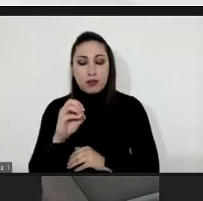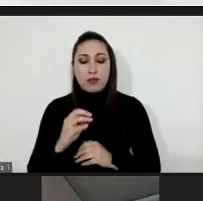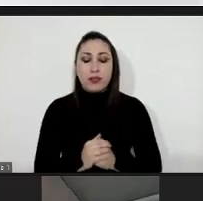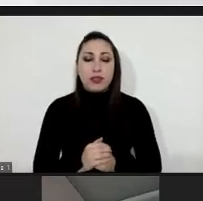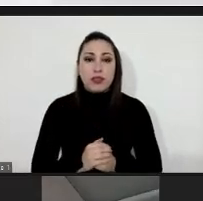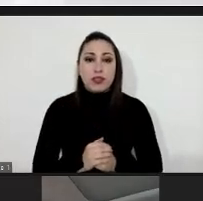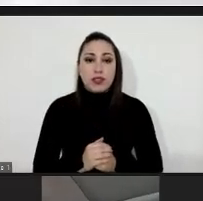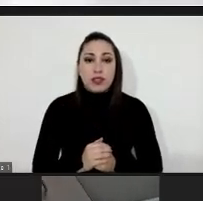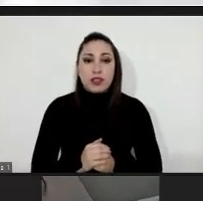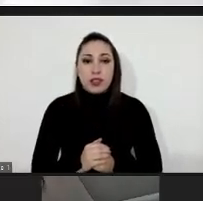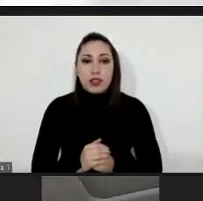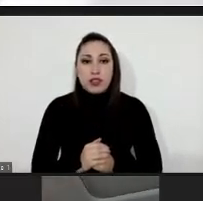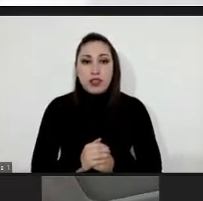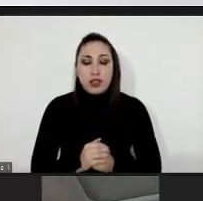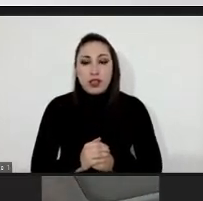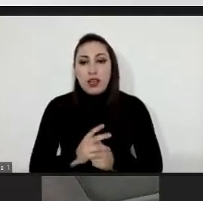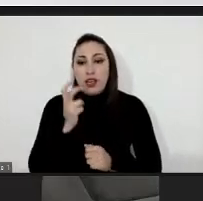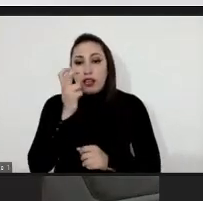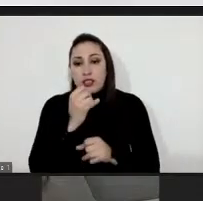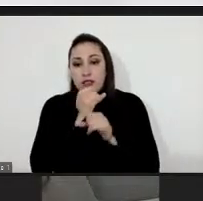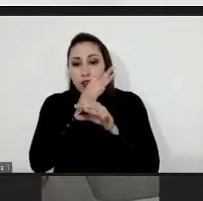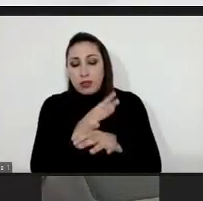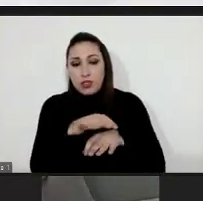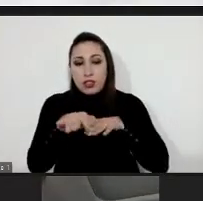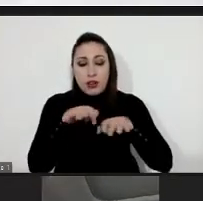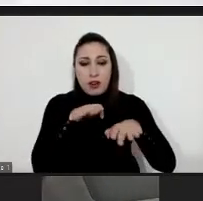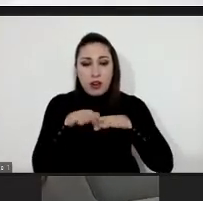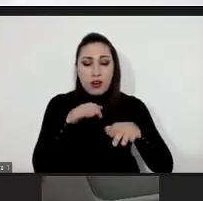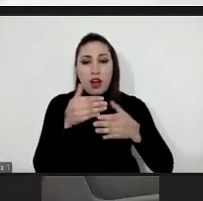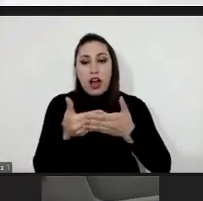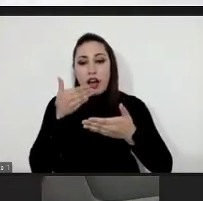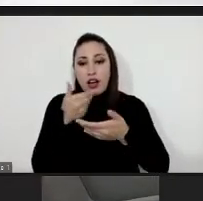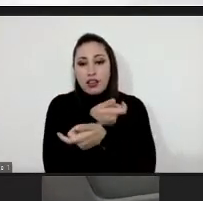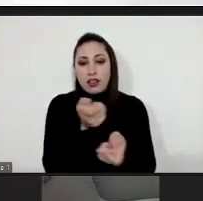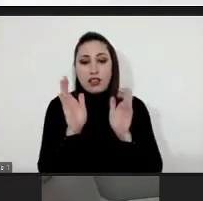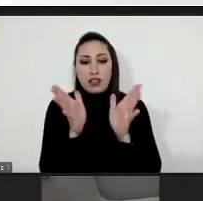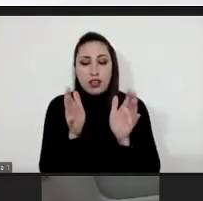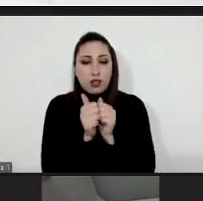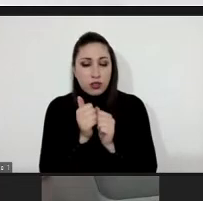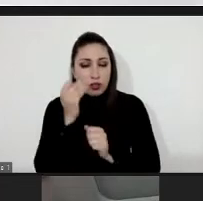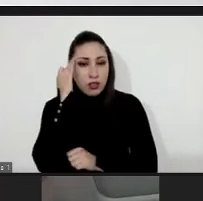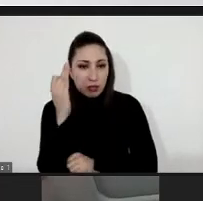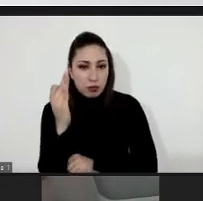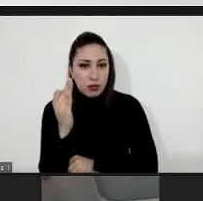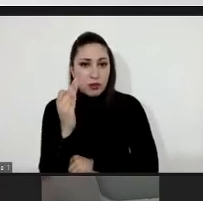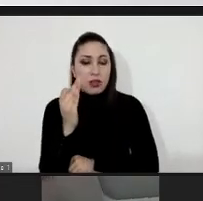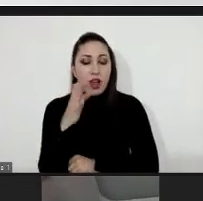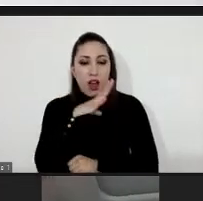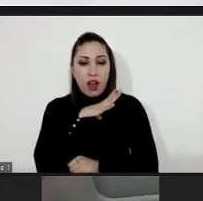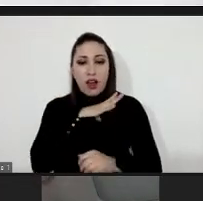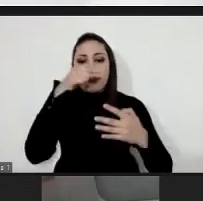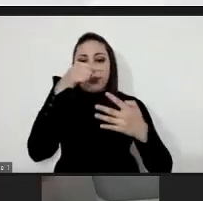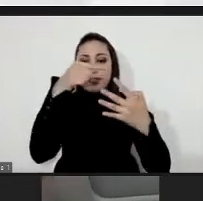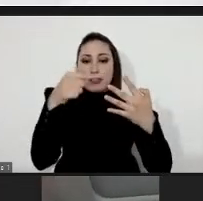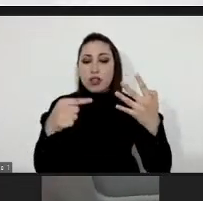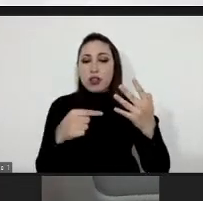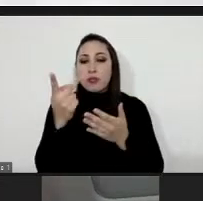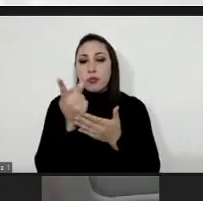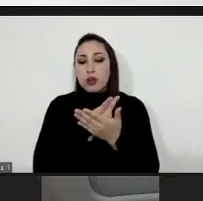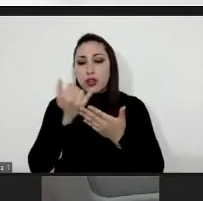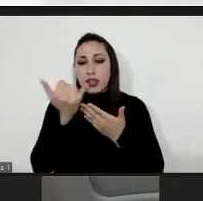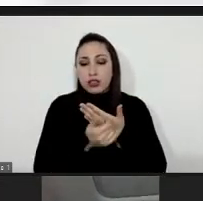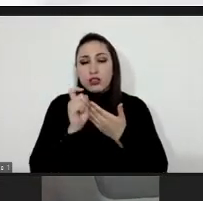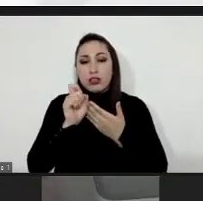El informe que hoy se pone a su consideración les fue compartido con anterioridad e incluye los proyectos legislativos turnados a